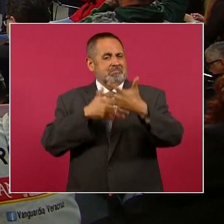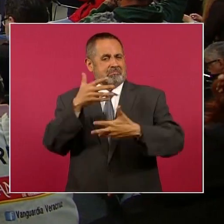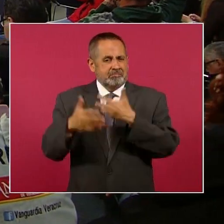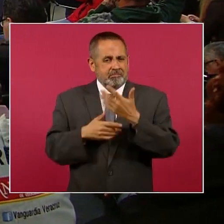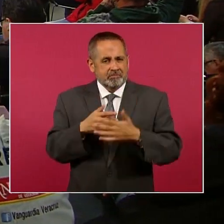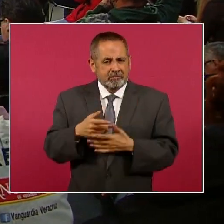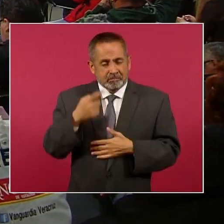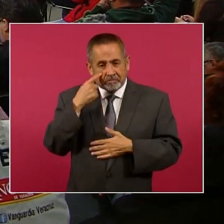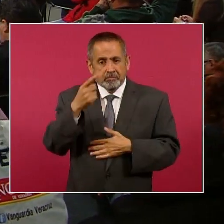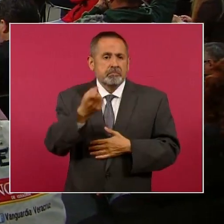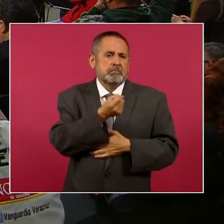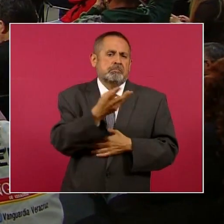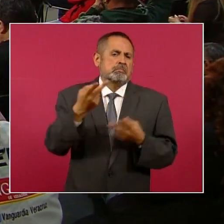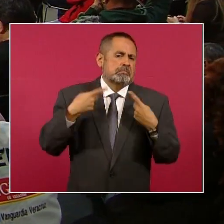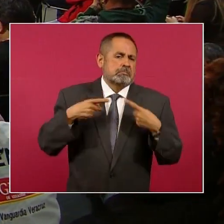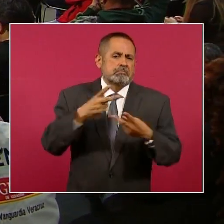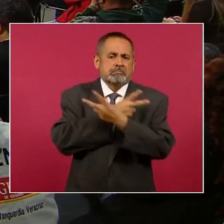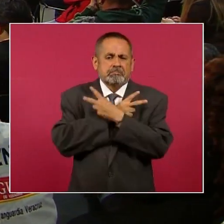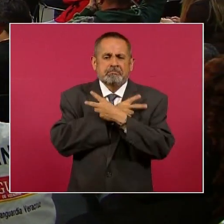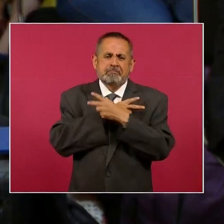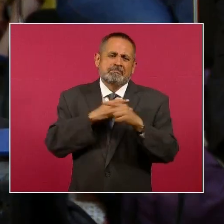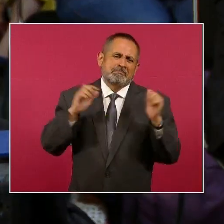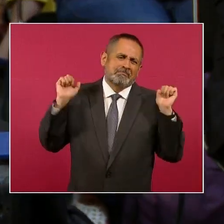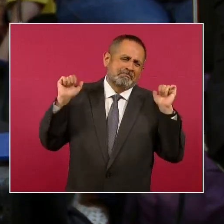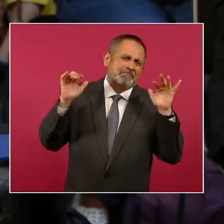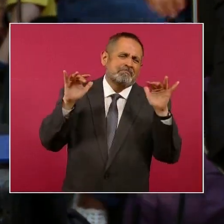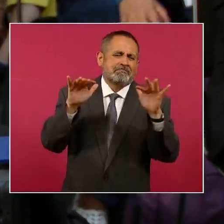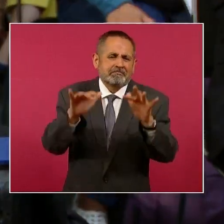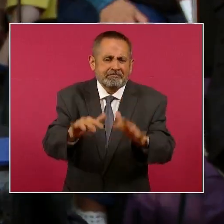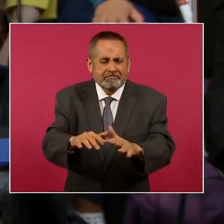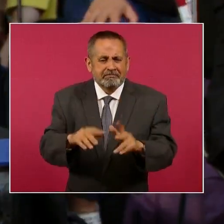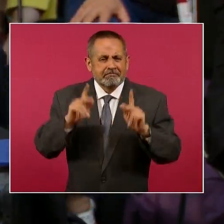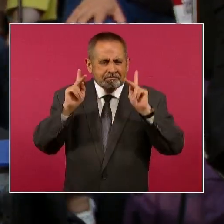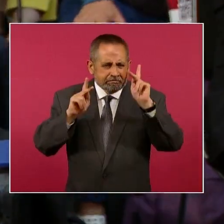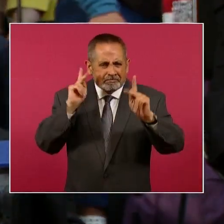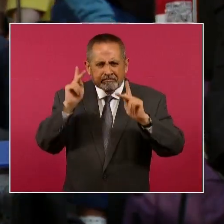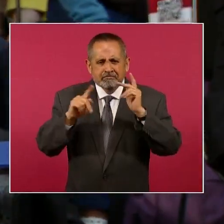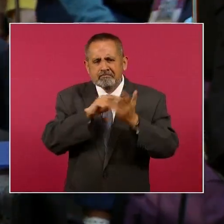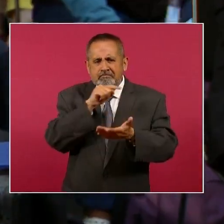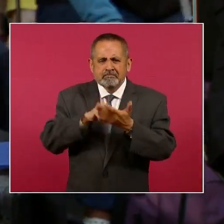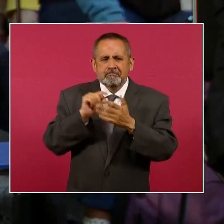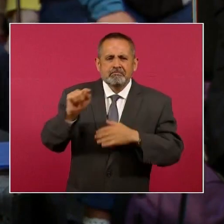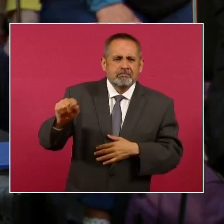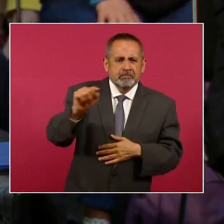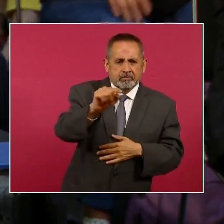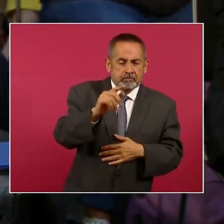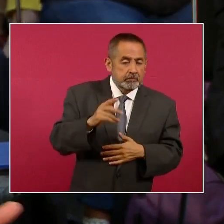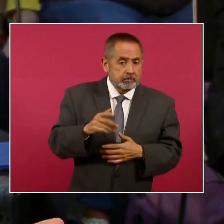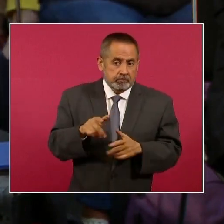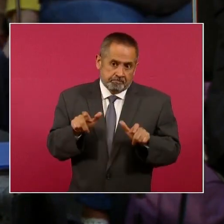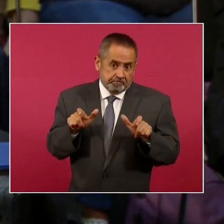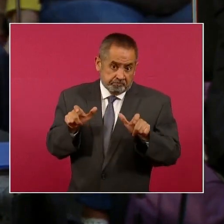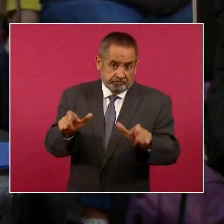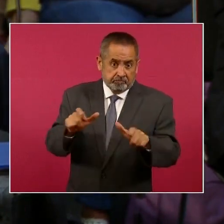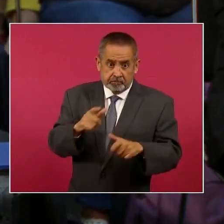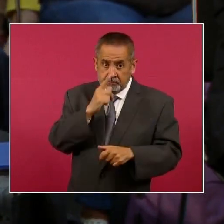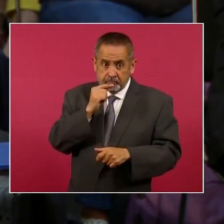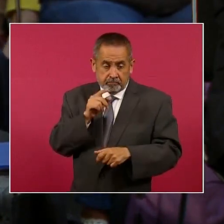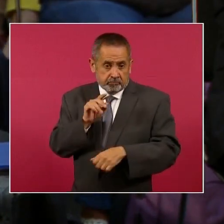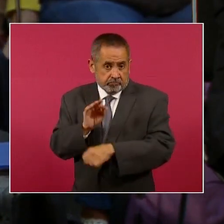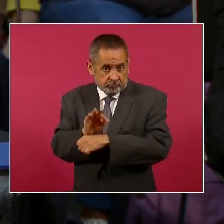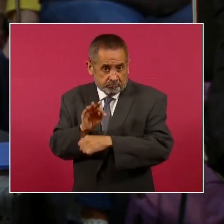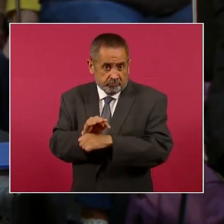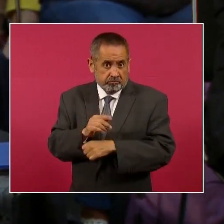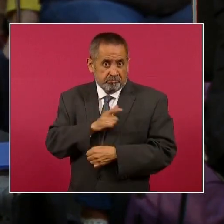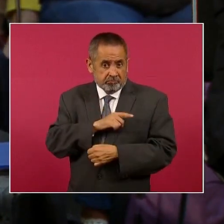la presencia de vacacionistas que están buscando algunos destinos turísticos y que, bueno, pues se están dando estos